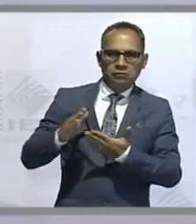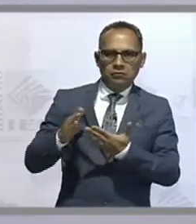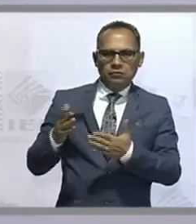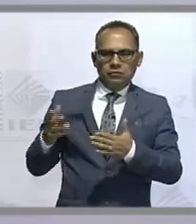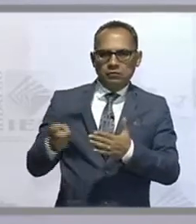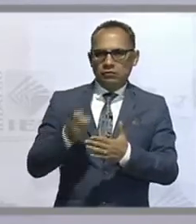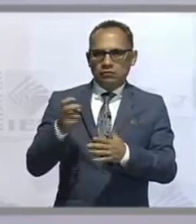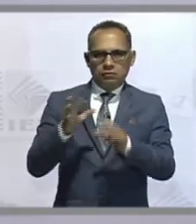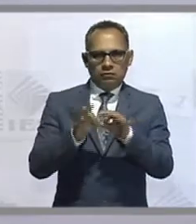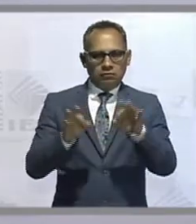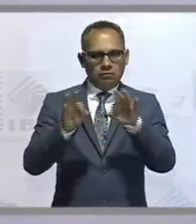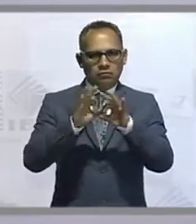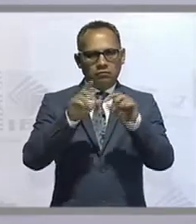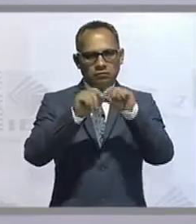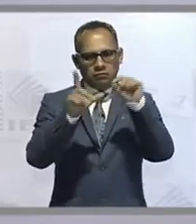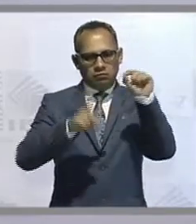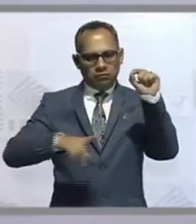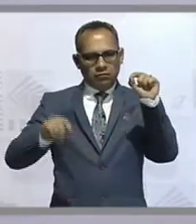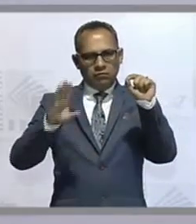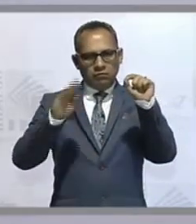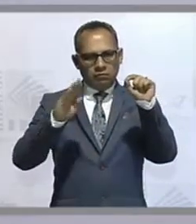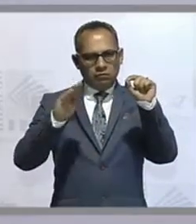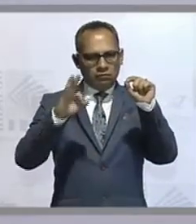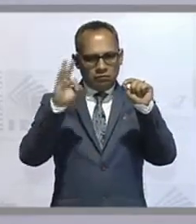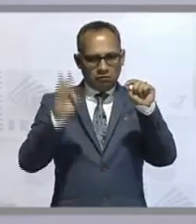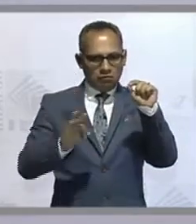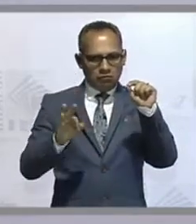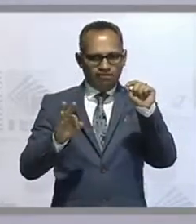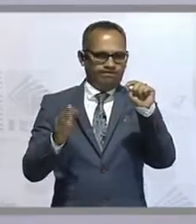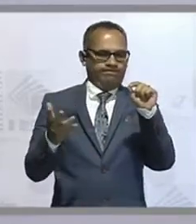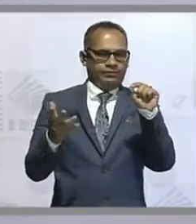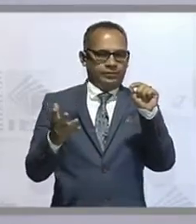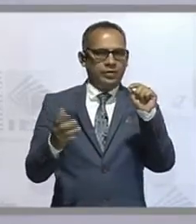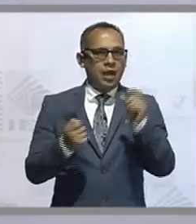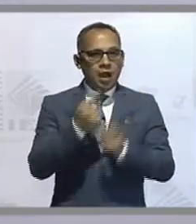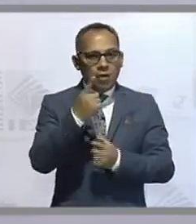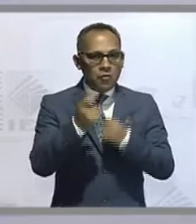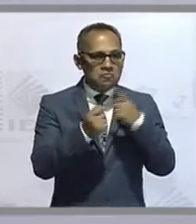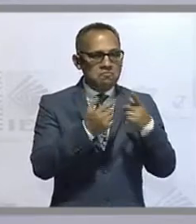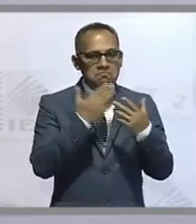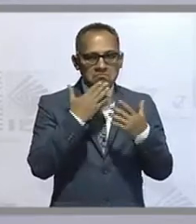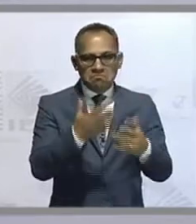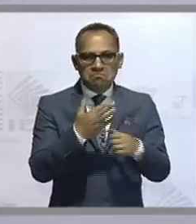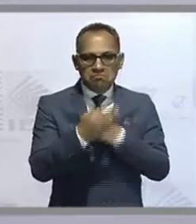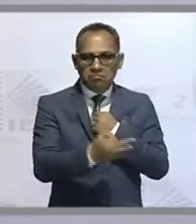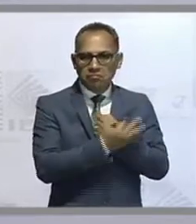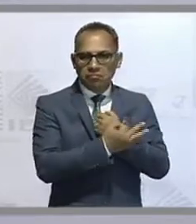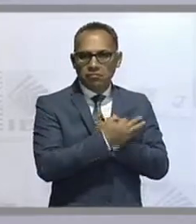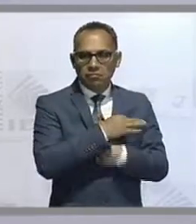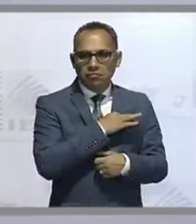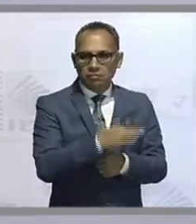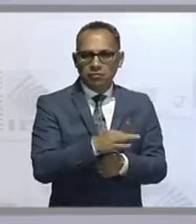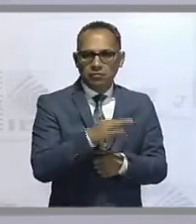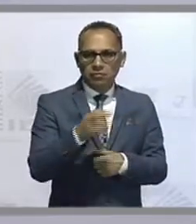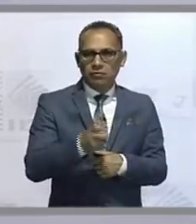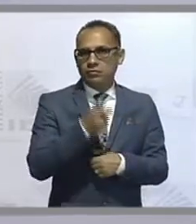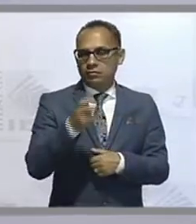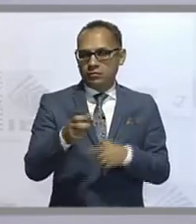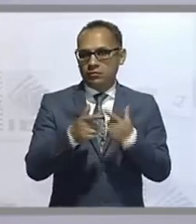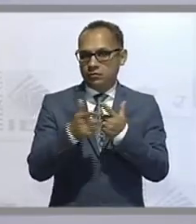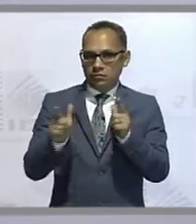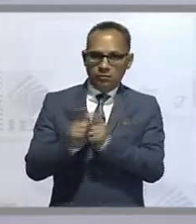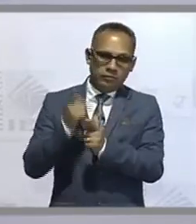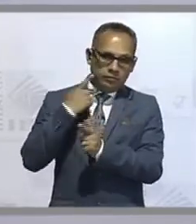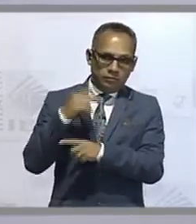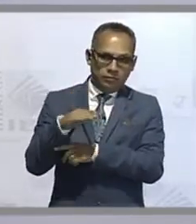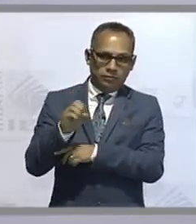de méxico sólo unos cuantos son los que se benefician por este modelo económico por lo tanto en morena vamos